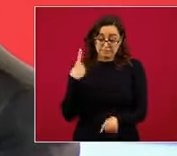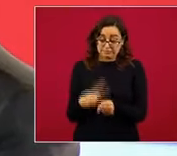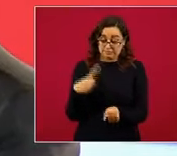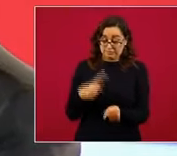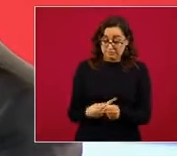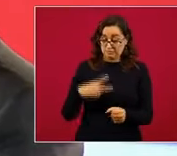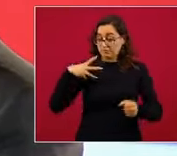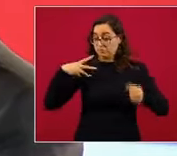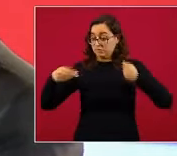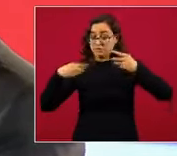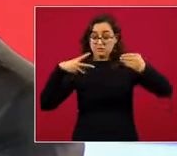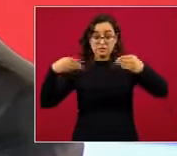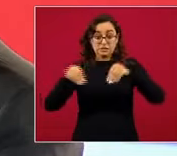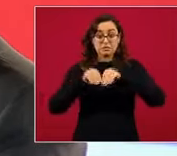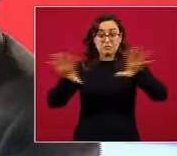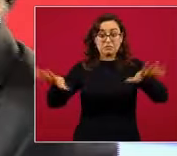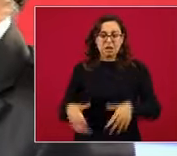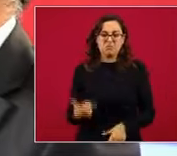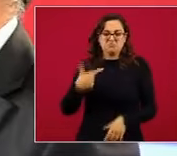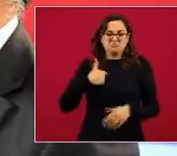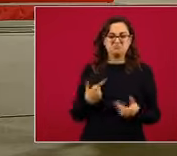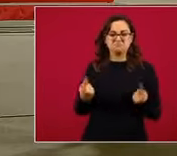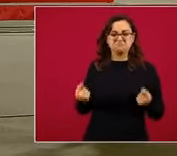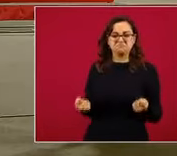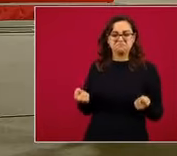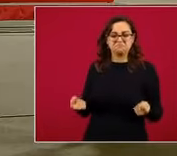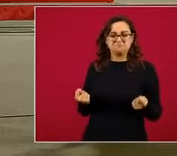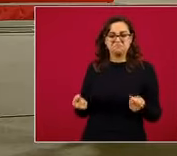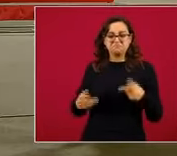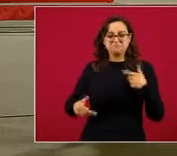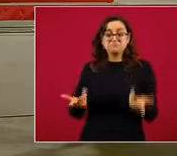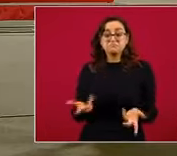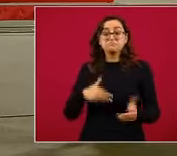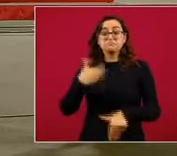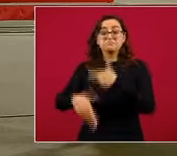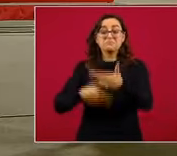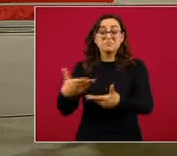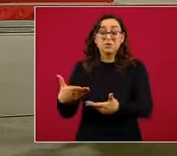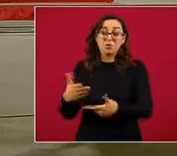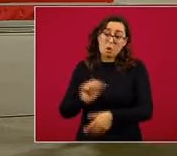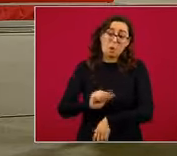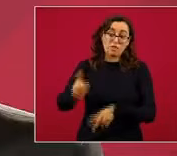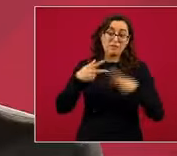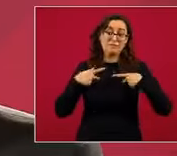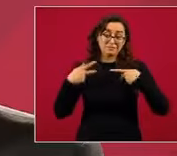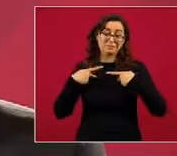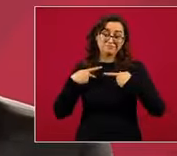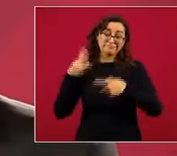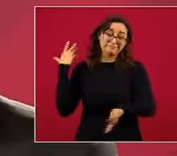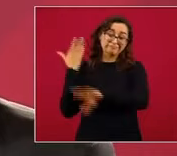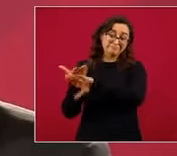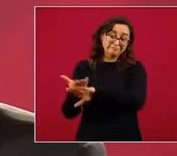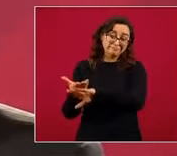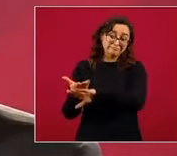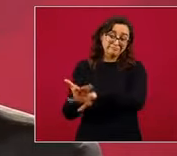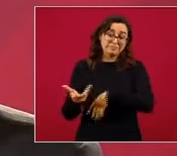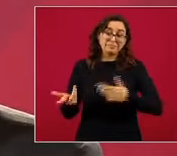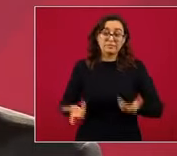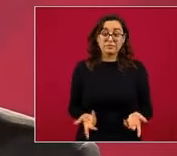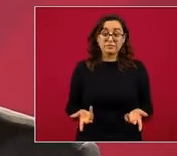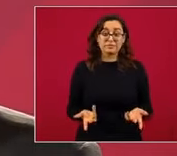propagar. Entonces, lo que hagamos o dejemos de hacer va a tener una consecuencia sobre otras personas. Esto es lo que los